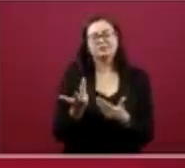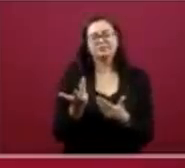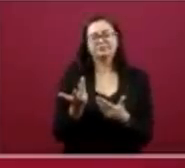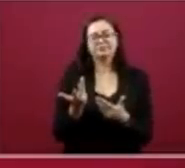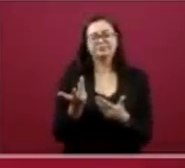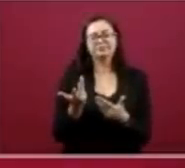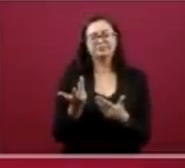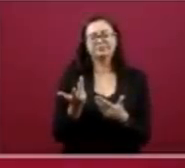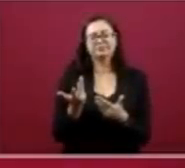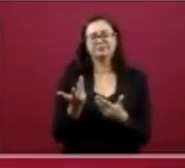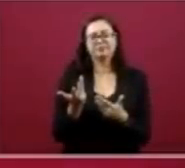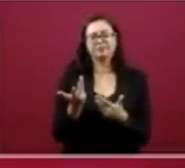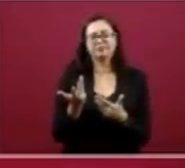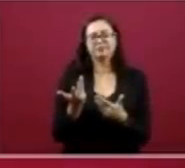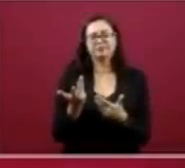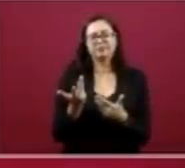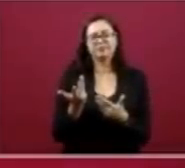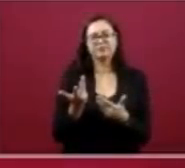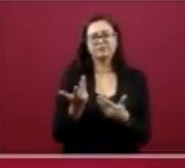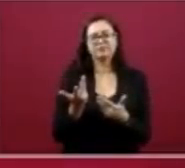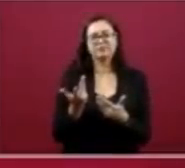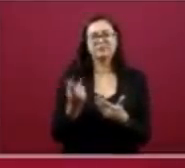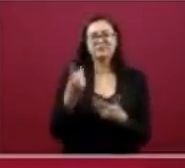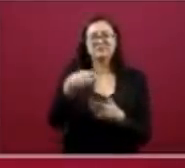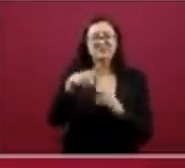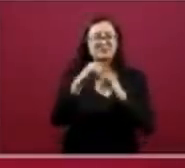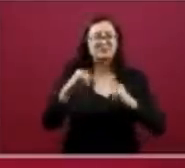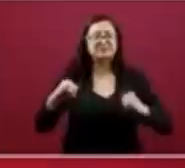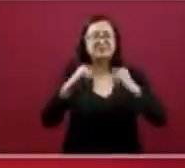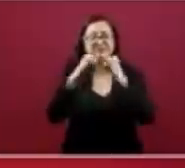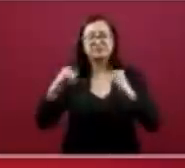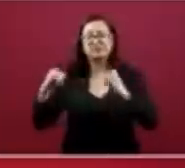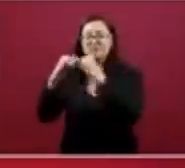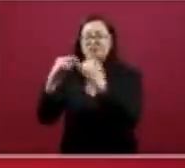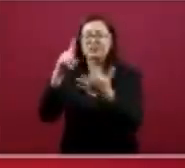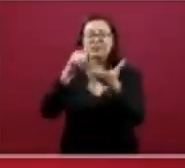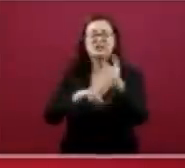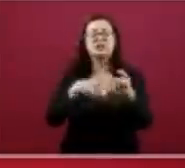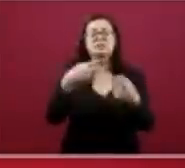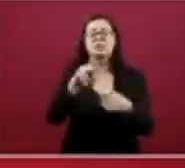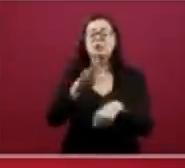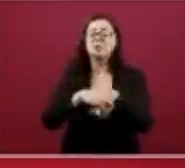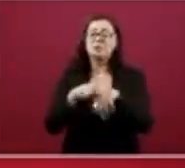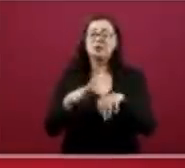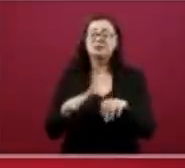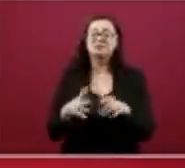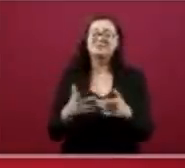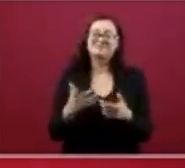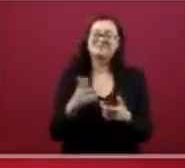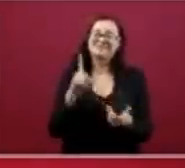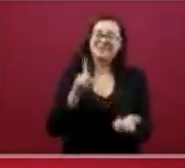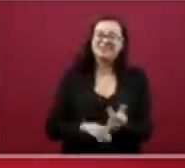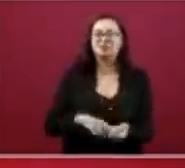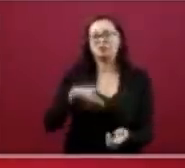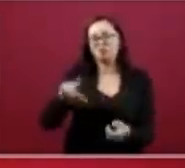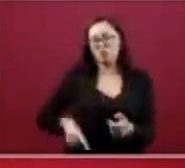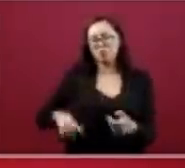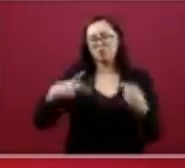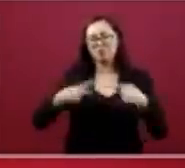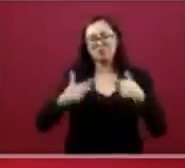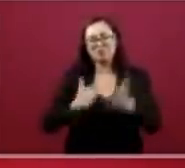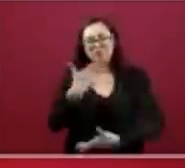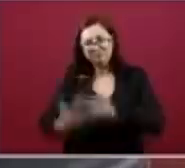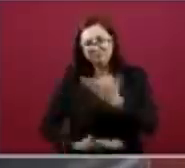con las instituciones, pero sobre todo con la actitud de los funcionarios.